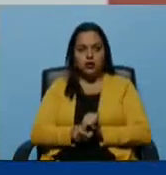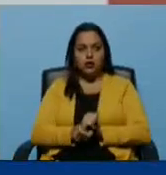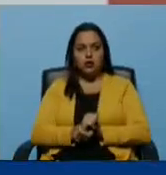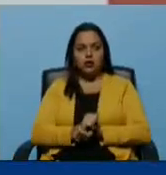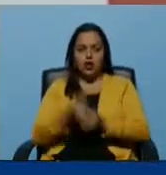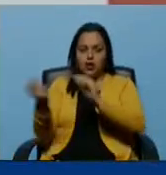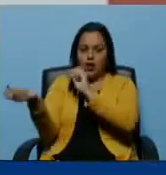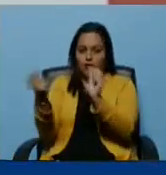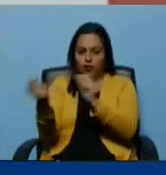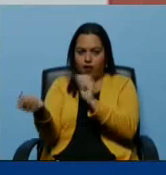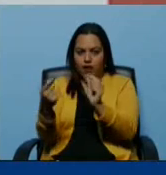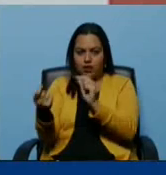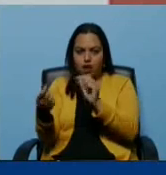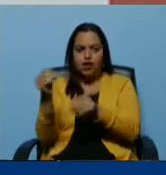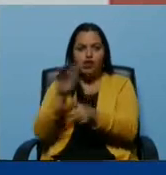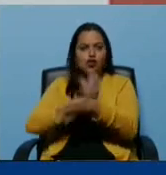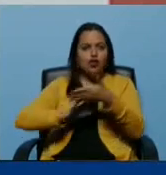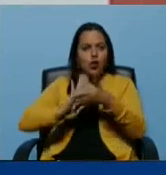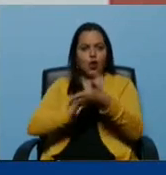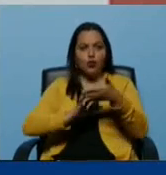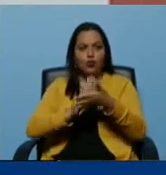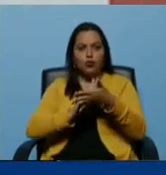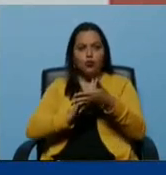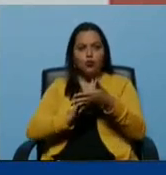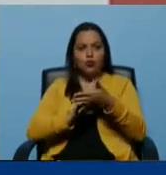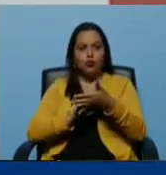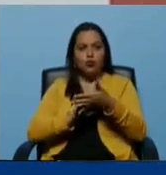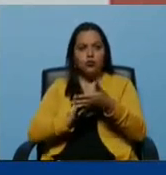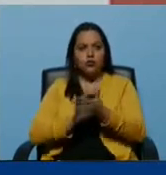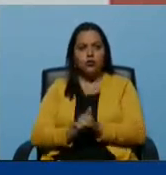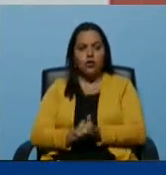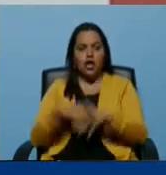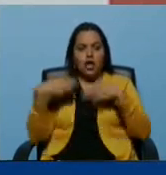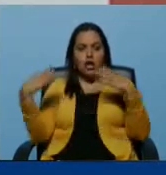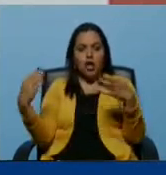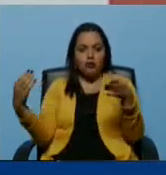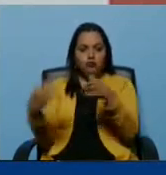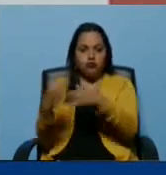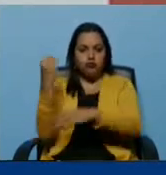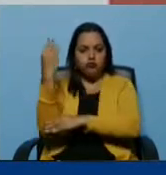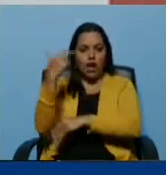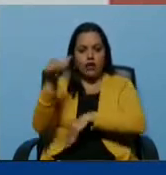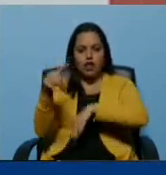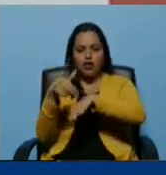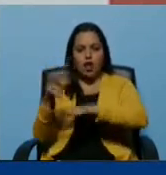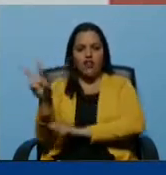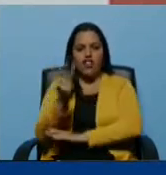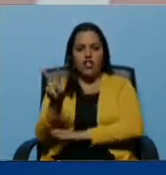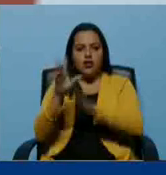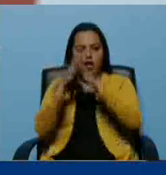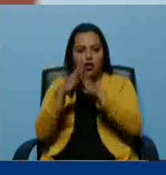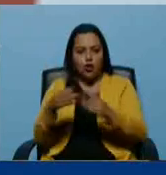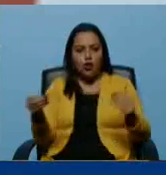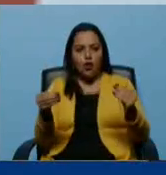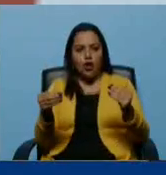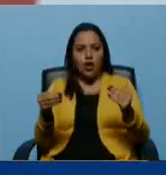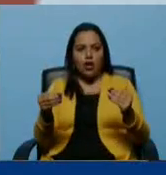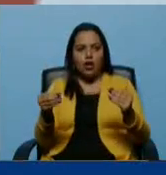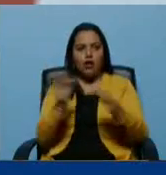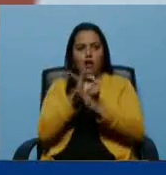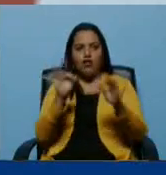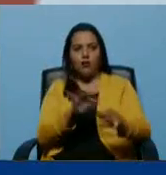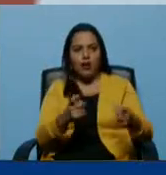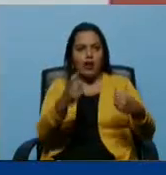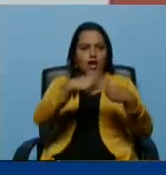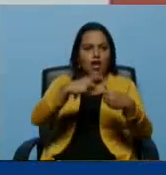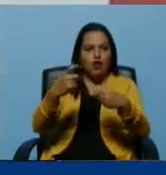debate y resoluciones del Gran Congreso Nacional de la Venezuela Todo, con un carácter